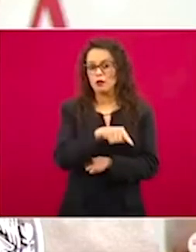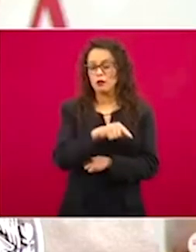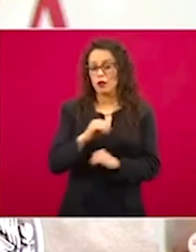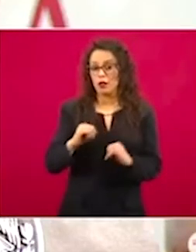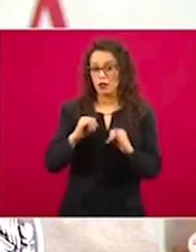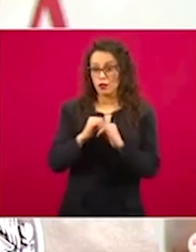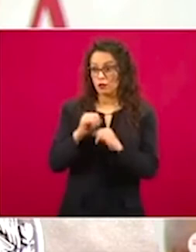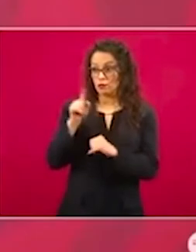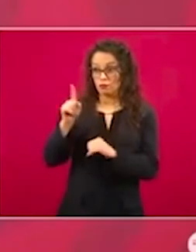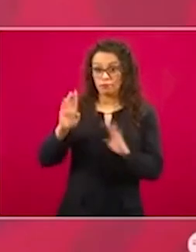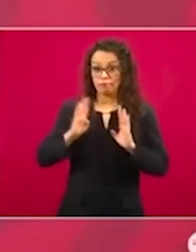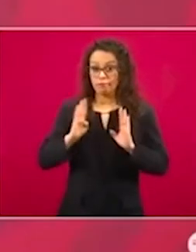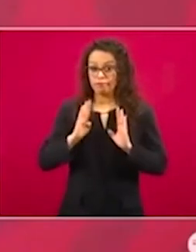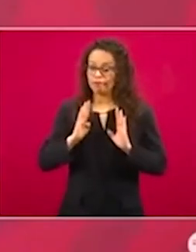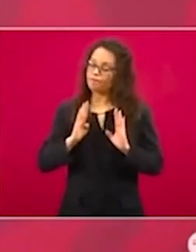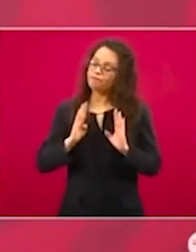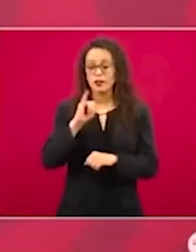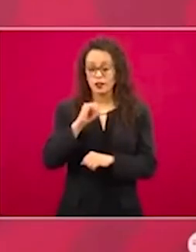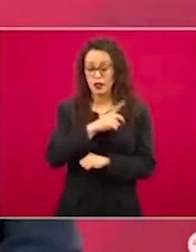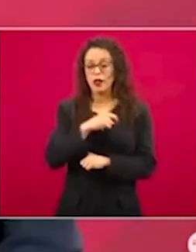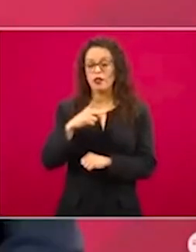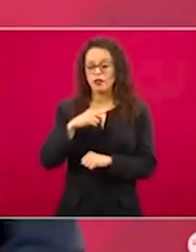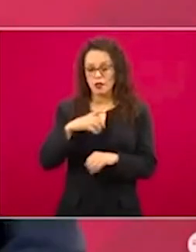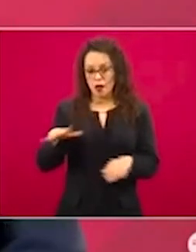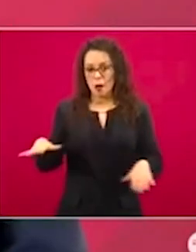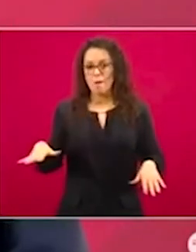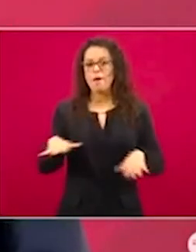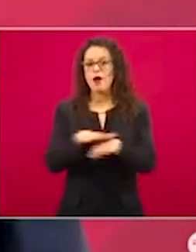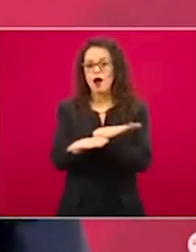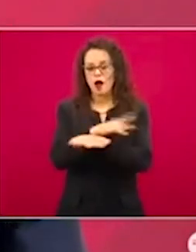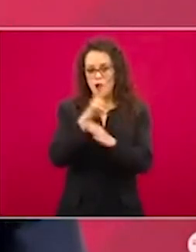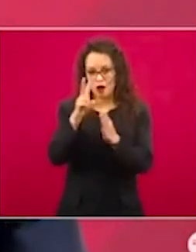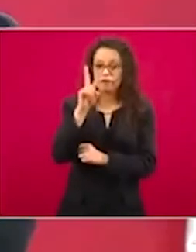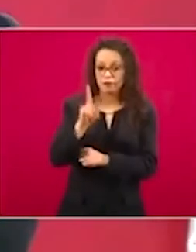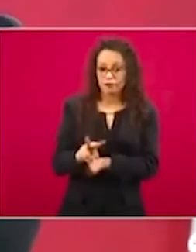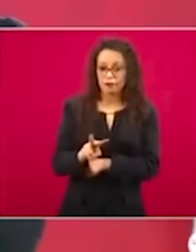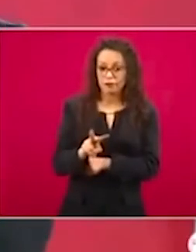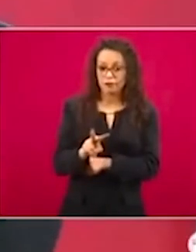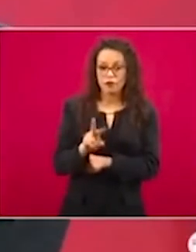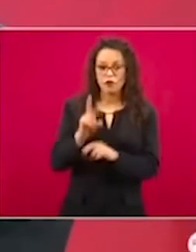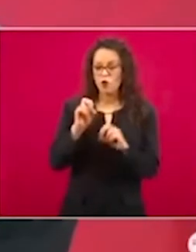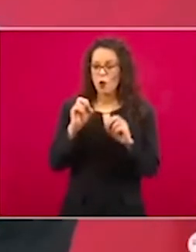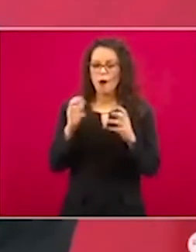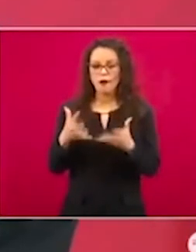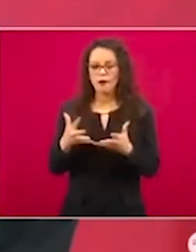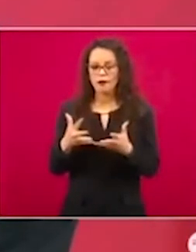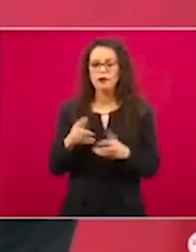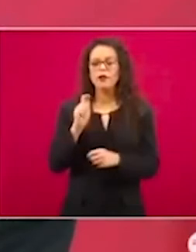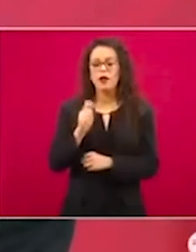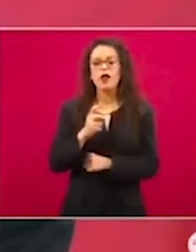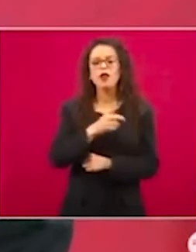ejército. Se debe de reformar y eso es lo que se está haciendo. Debemos de